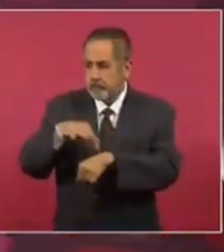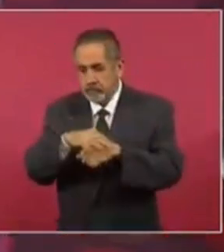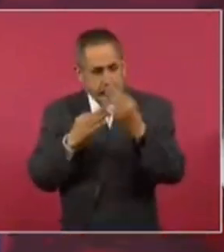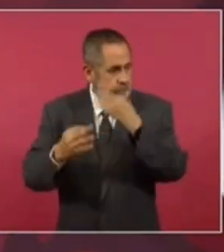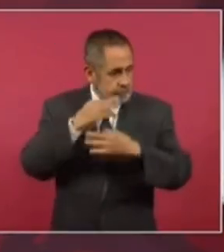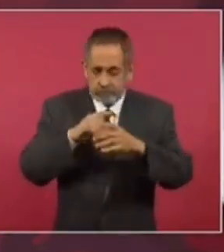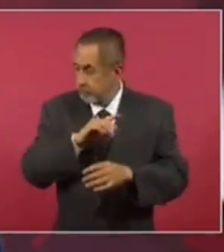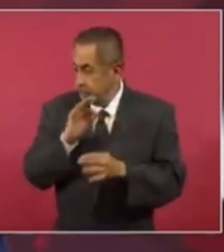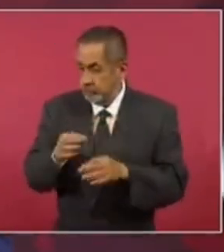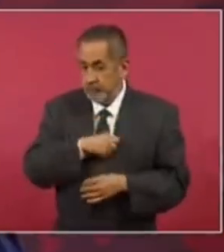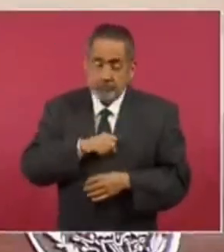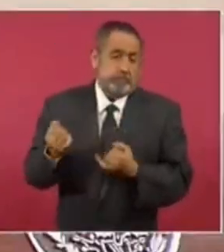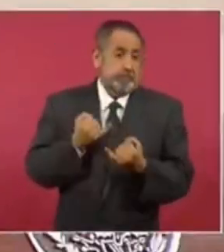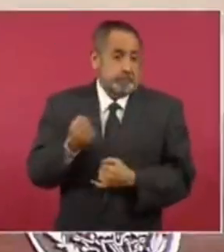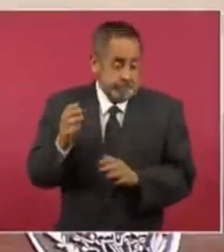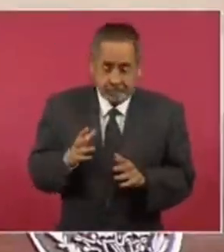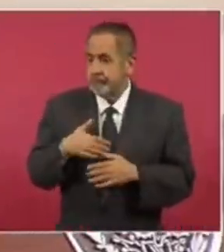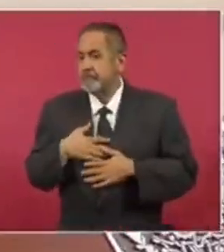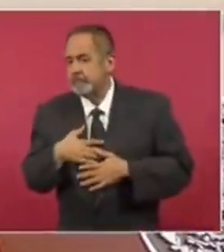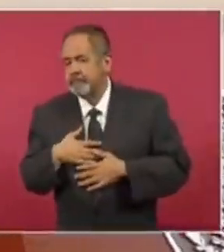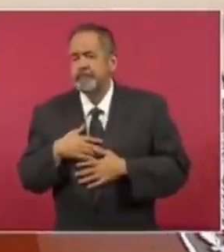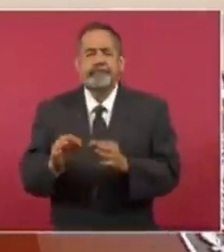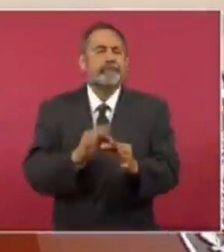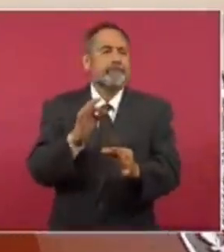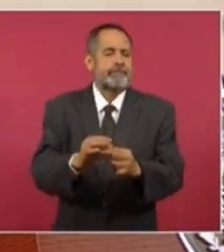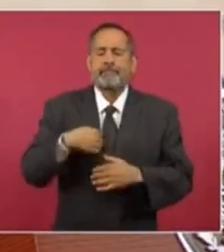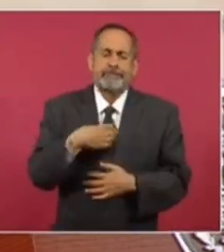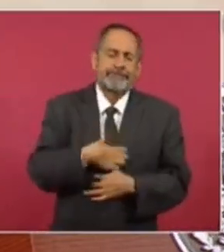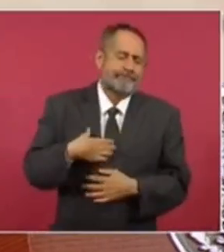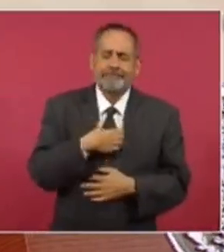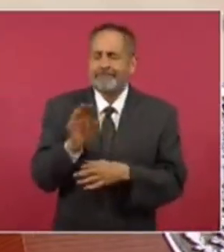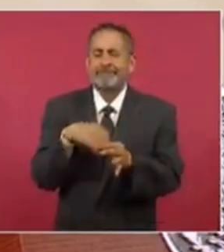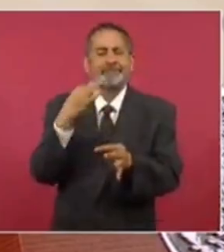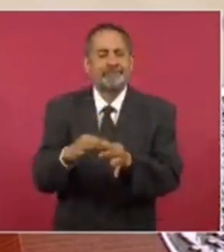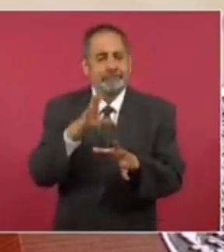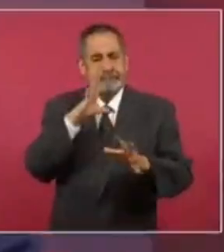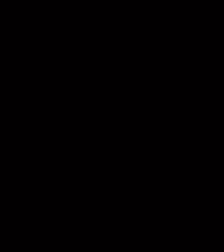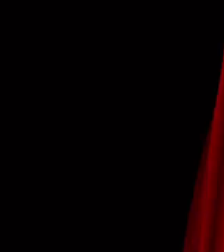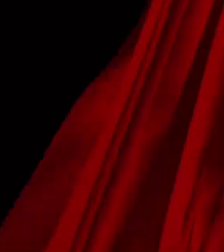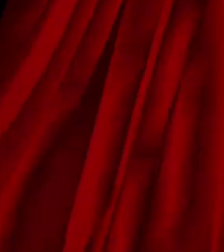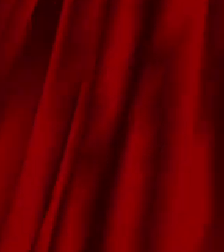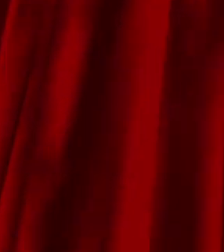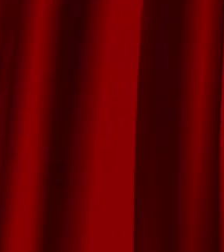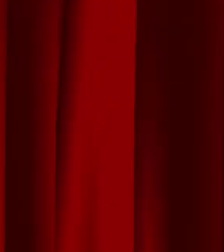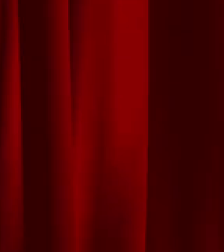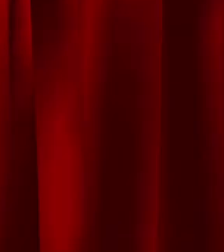naturaleza y la suerte, me voy muy contento con eso, porque además ya está en la Constitución.